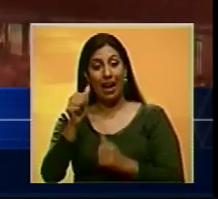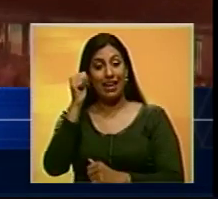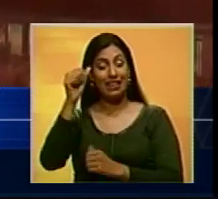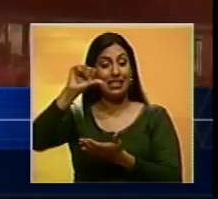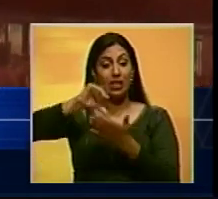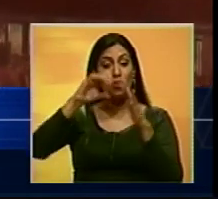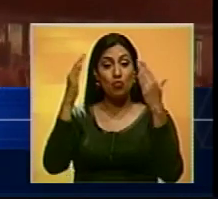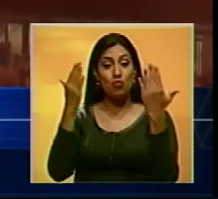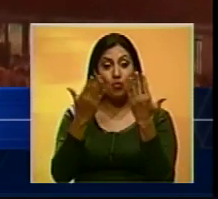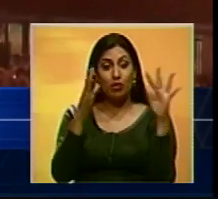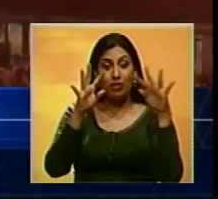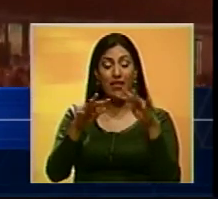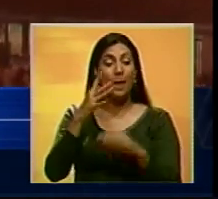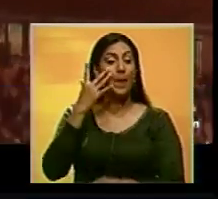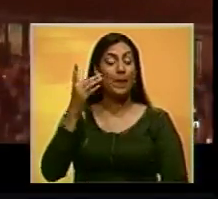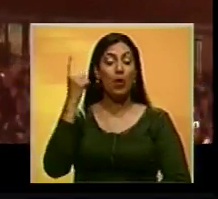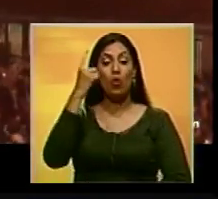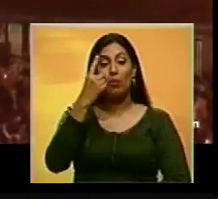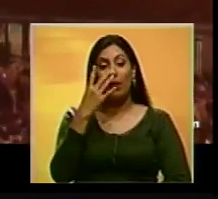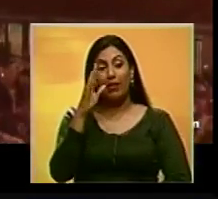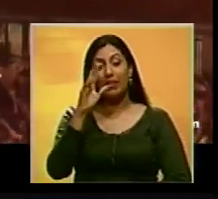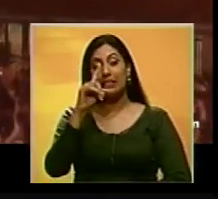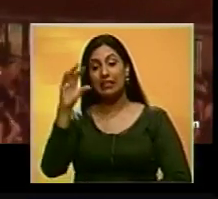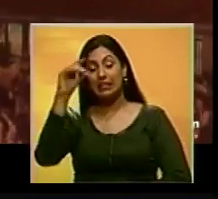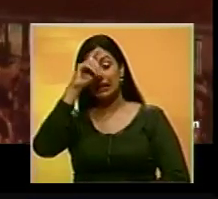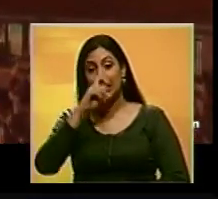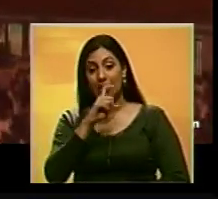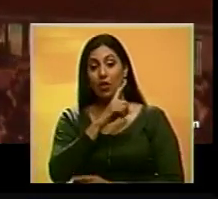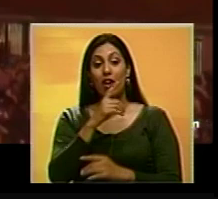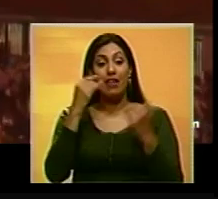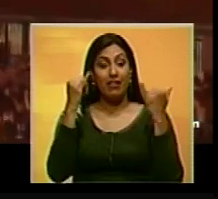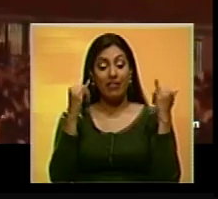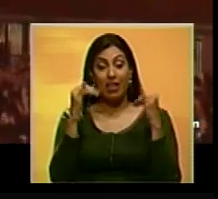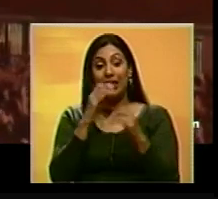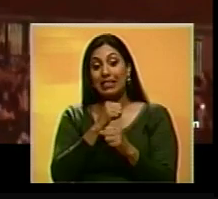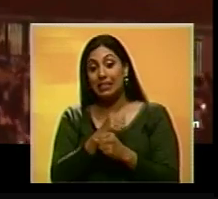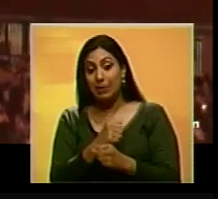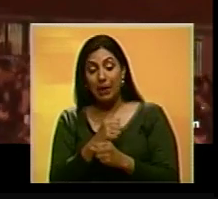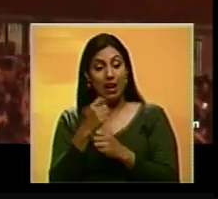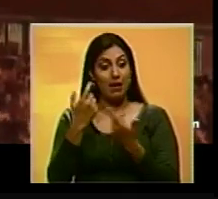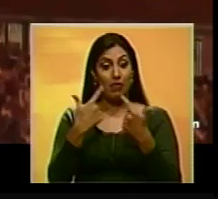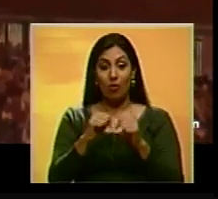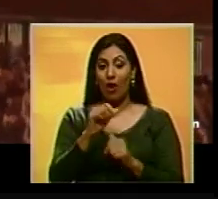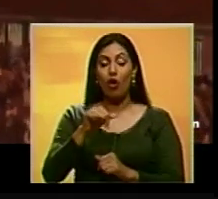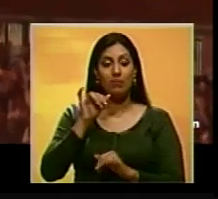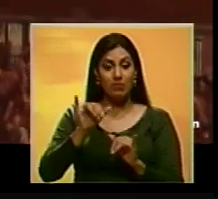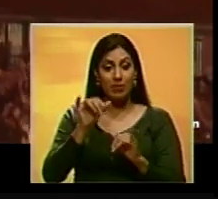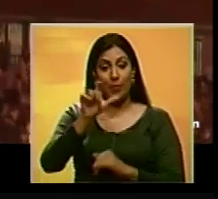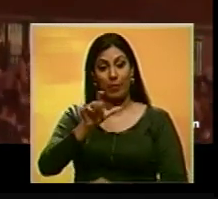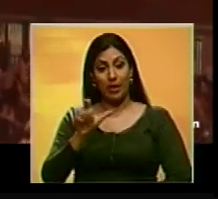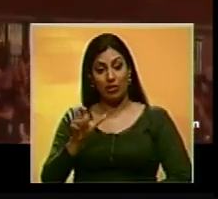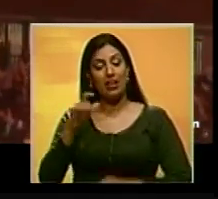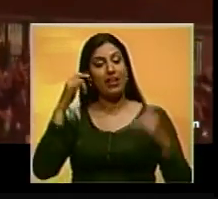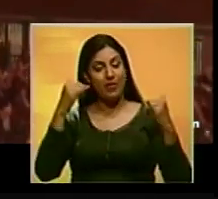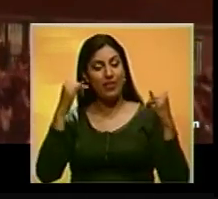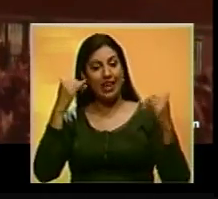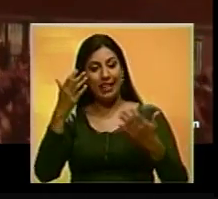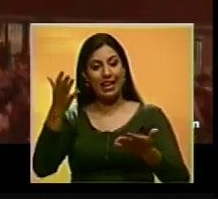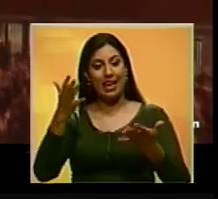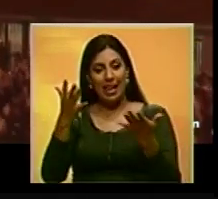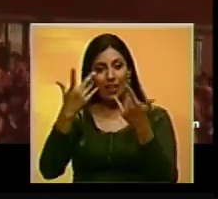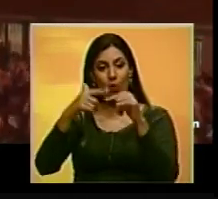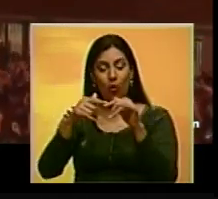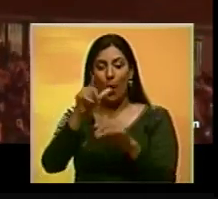cetro mundial en más de un siglo. Y la fiesta no se espera que se detenga, pues hoy mismo los jugadores celebrarán con